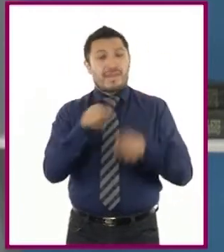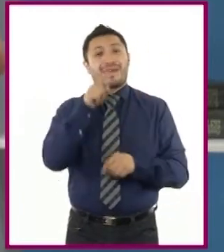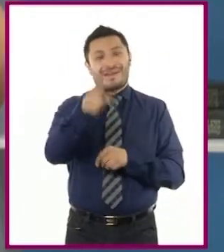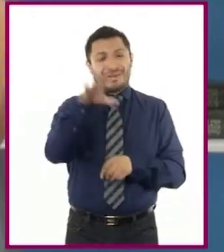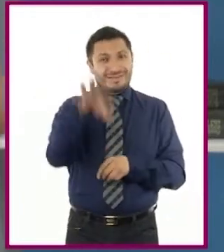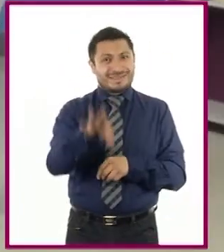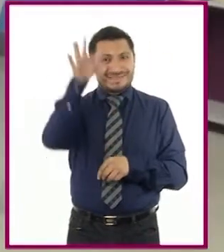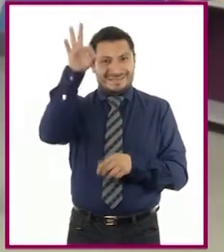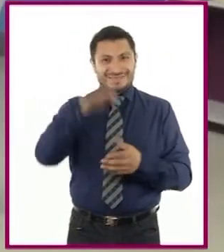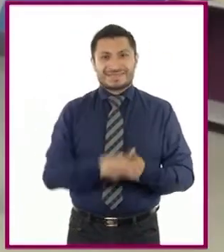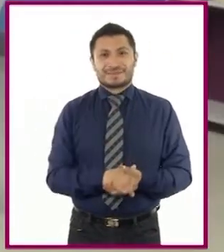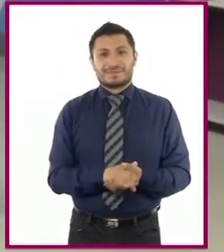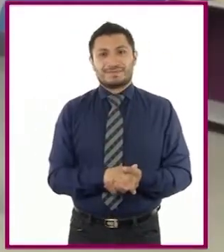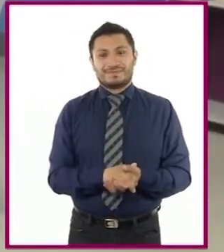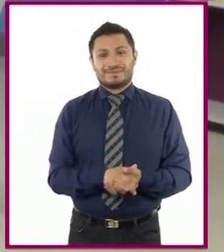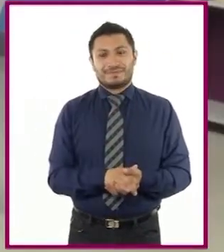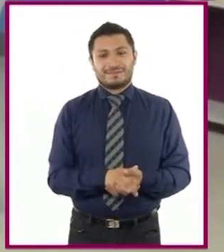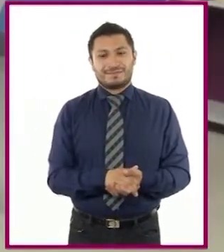trabajar.